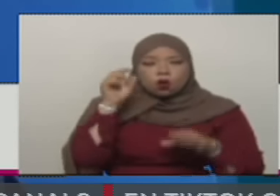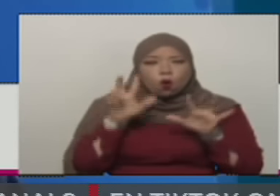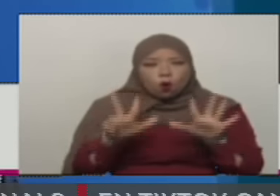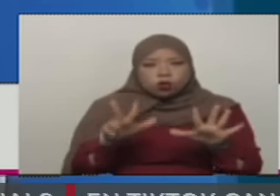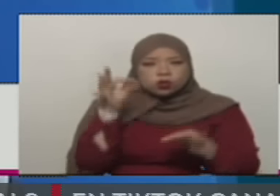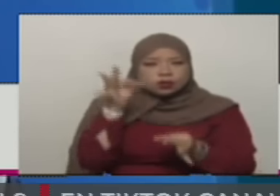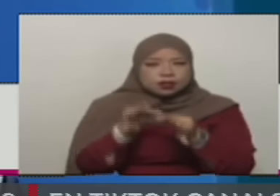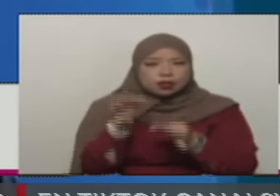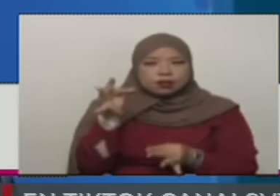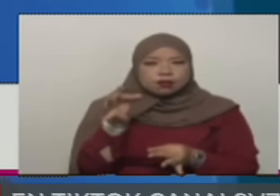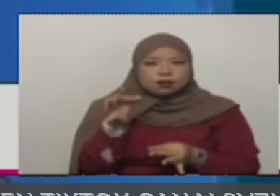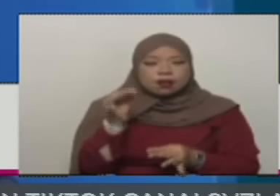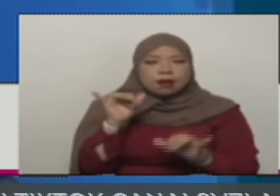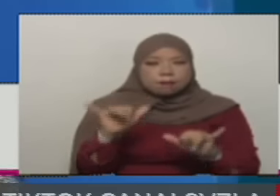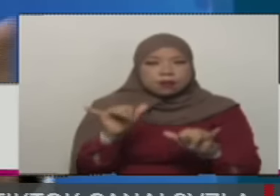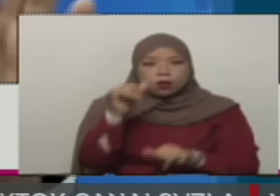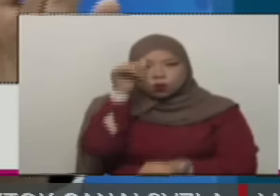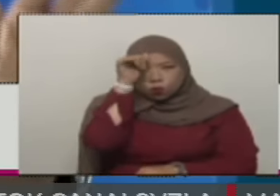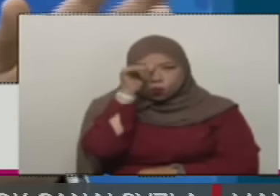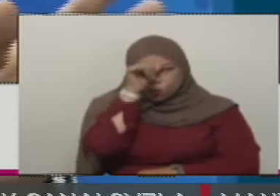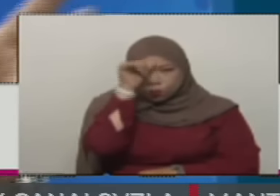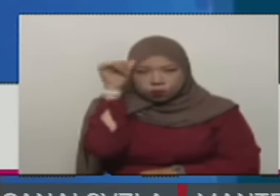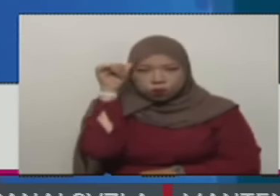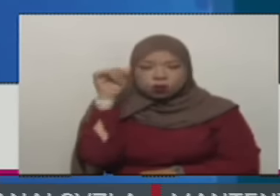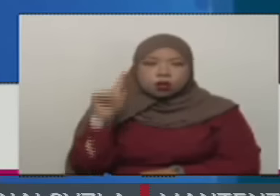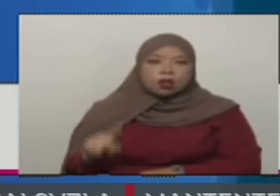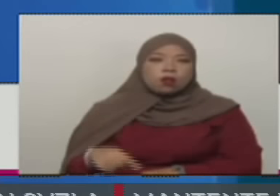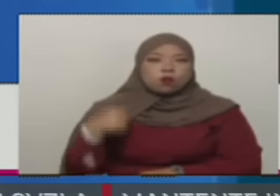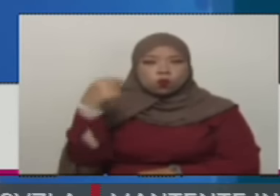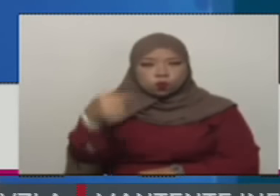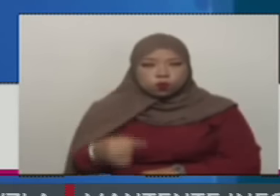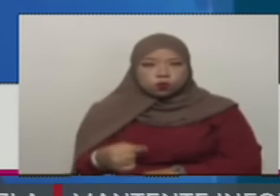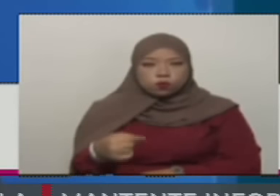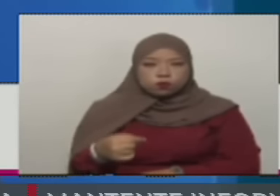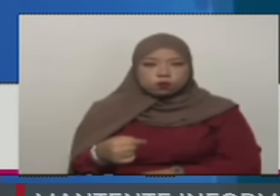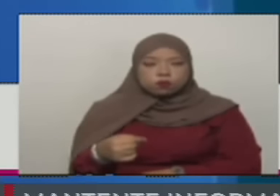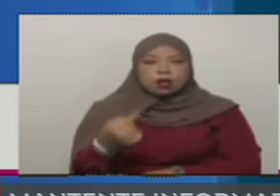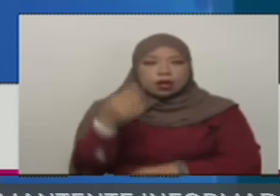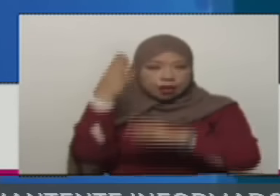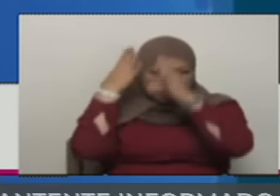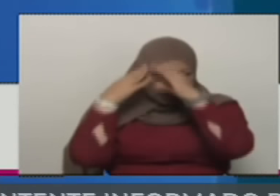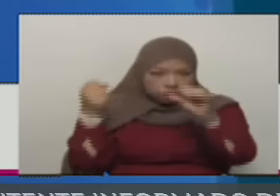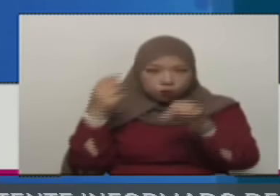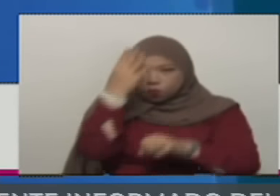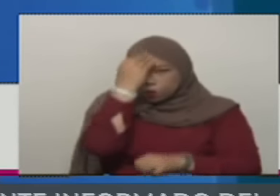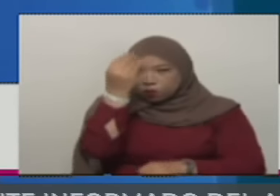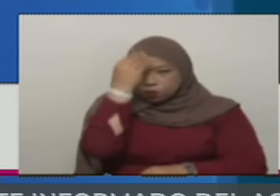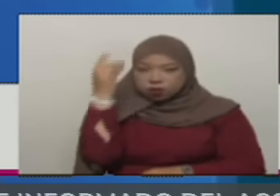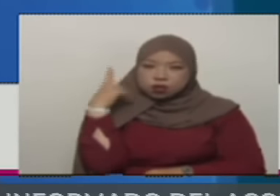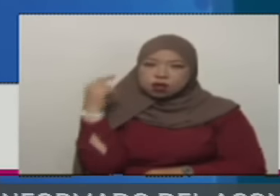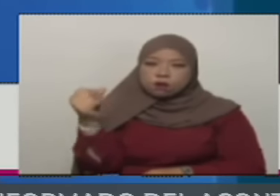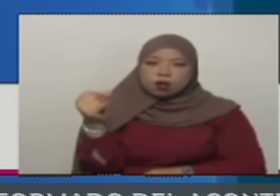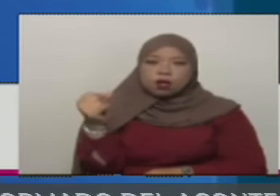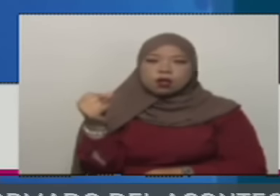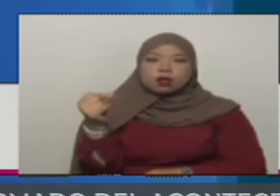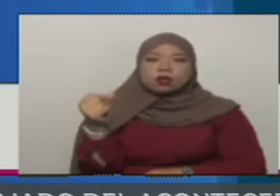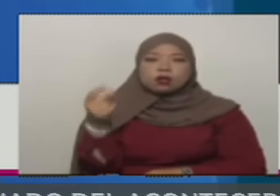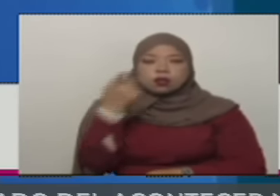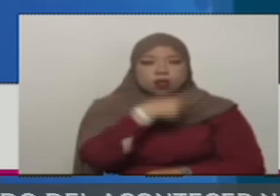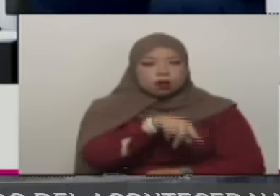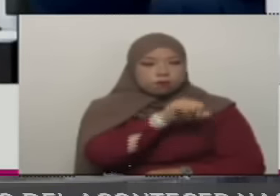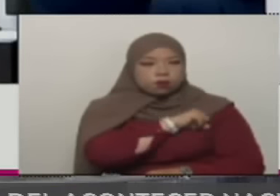septiembre, el mismo domingo. O sea, horas después de que el embajador González Urrutia salió del país. Sí, y usted